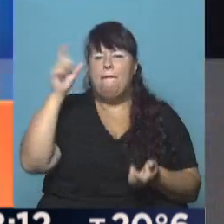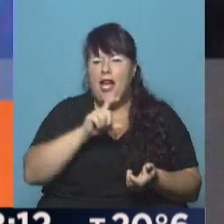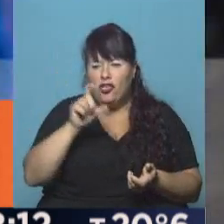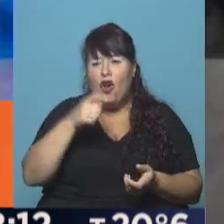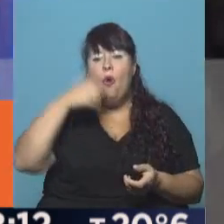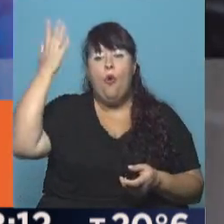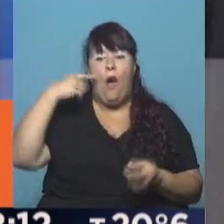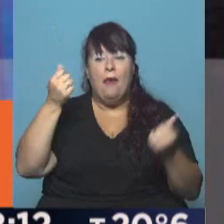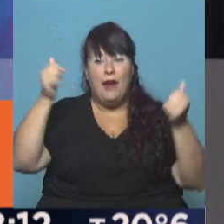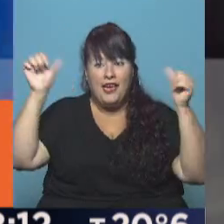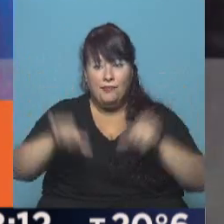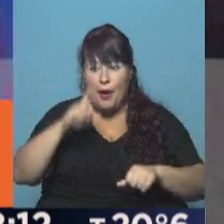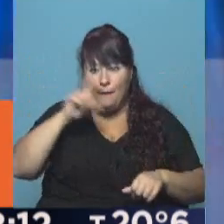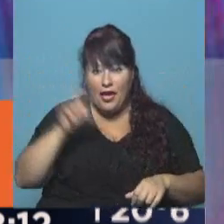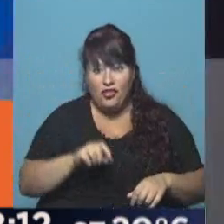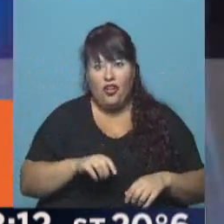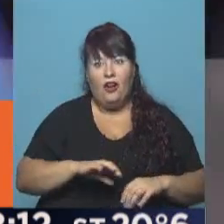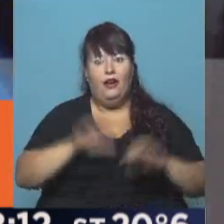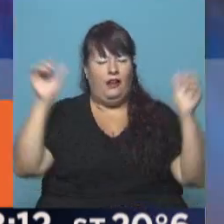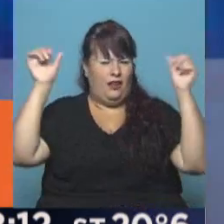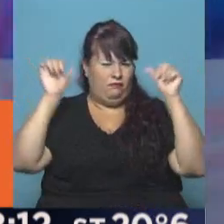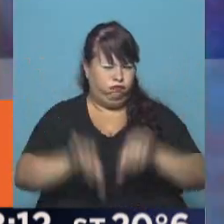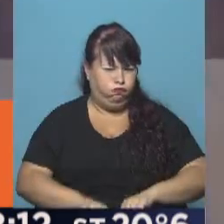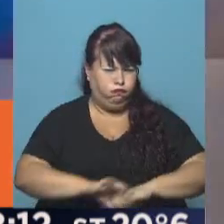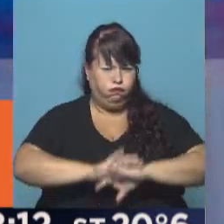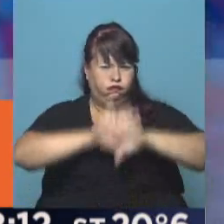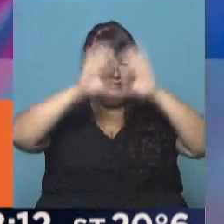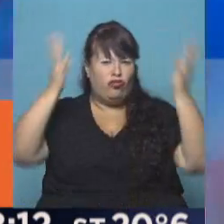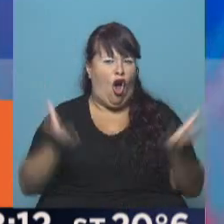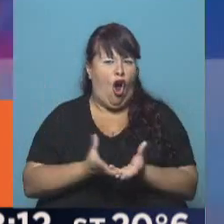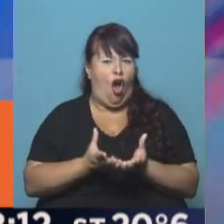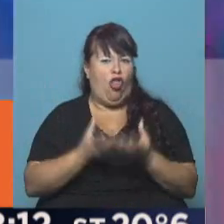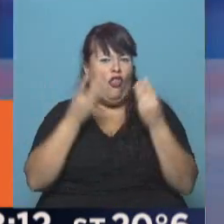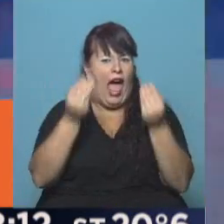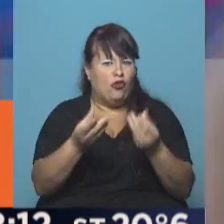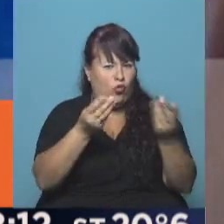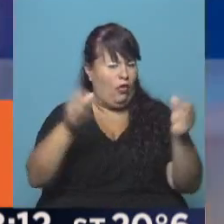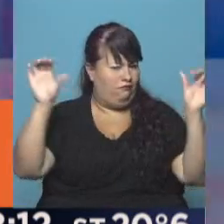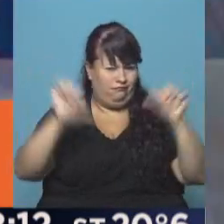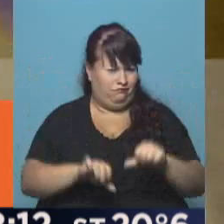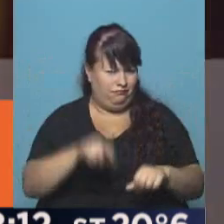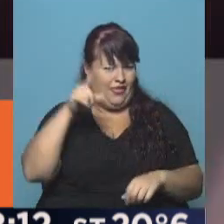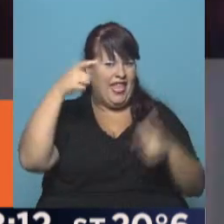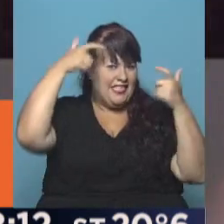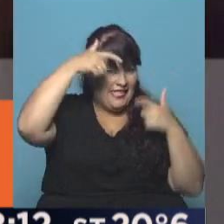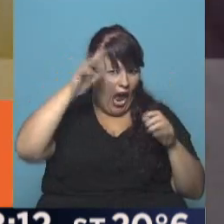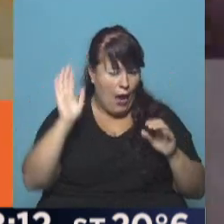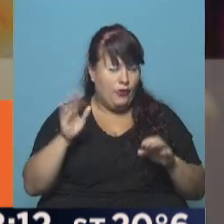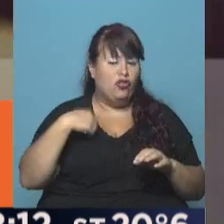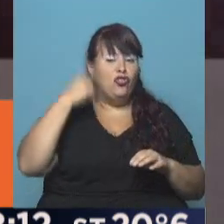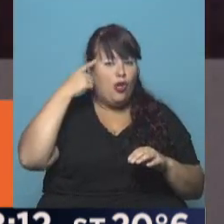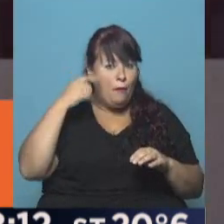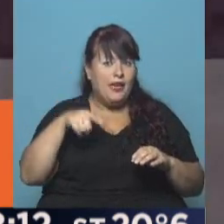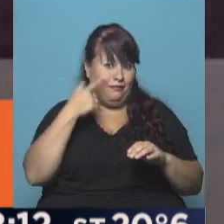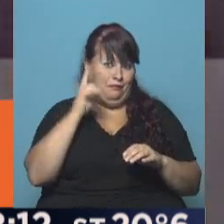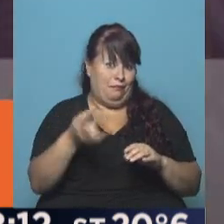que cuando cayeron los precios del petróleo se derrumbó todo el el edificio asistencialista del chavismo yo creo que